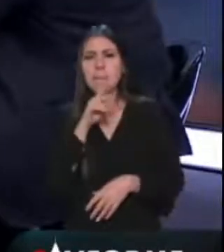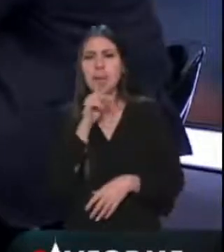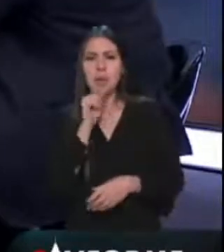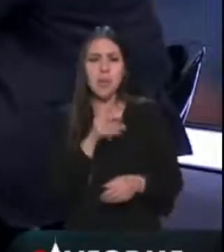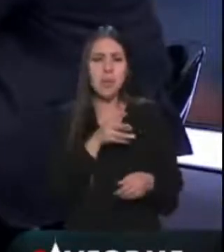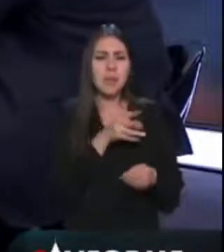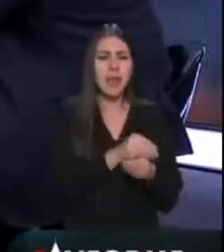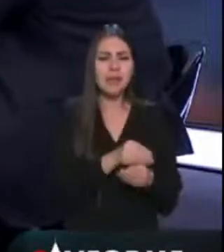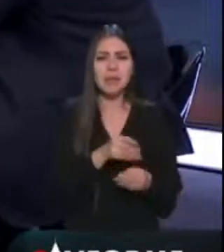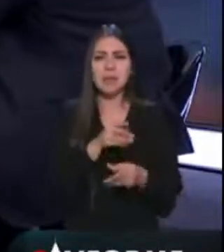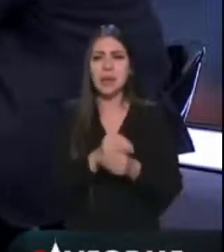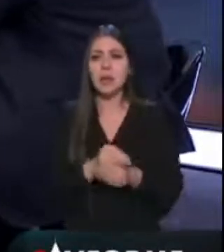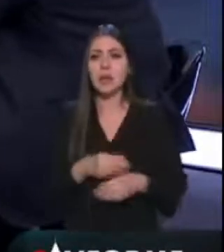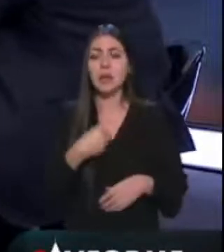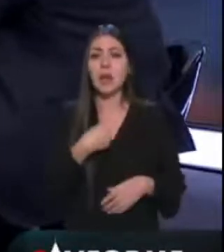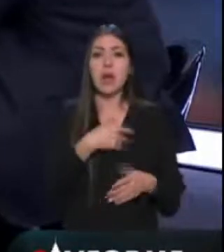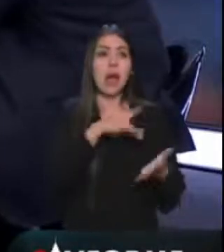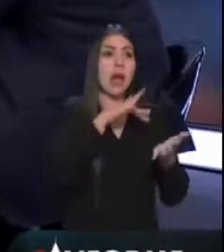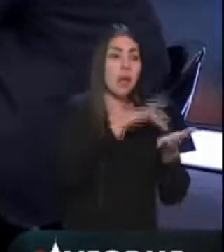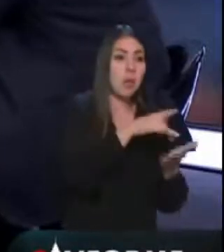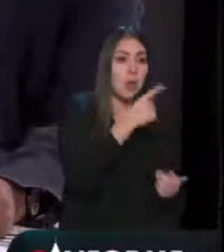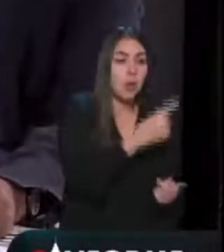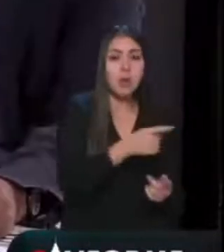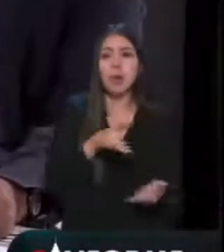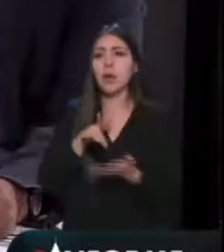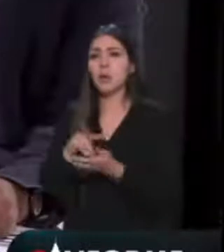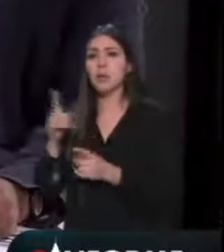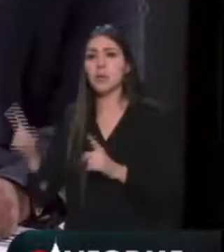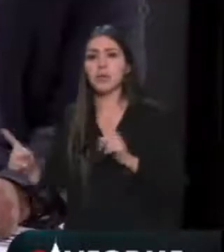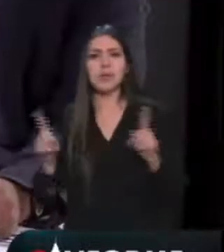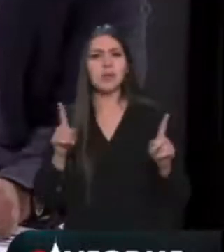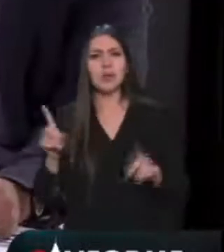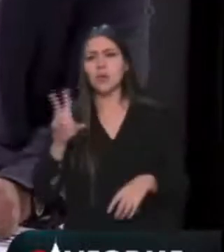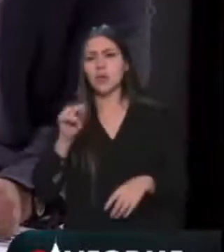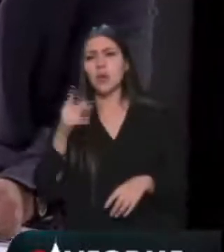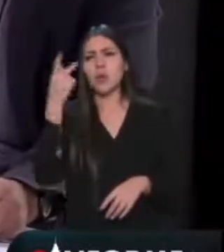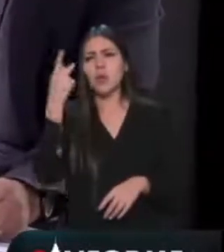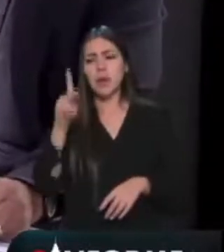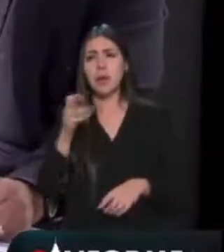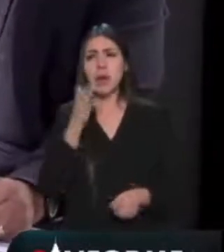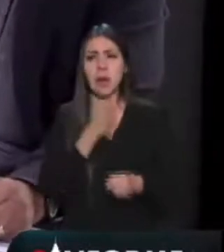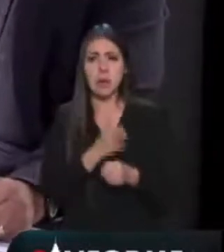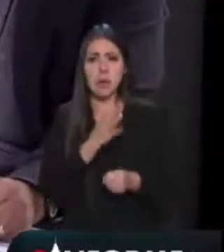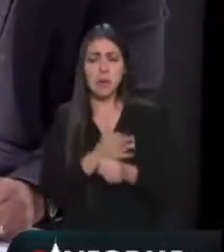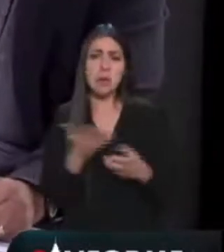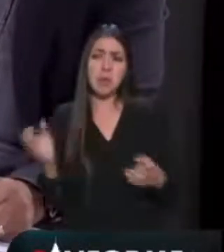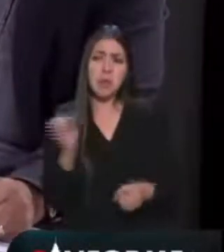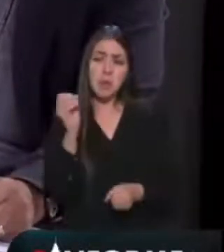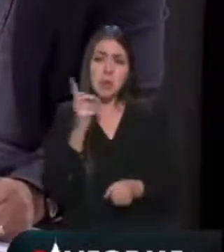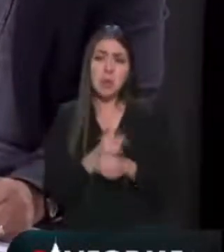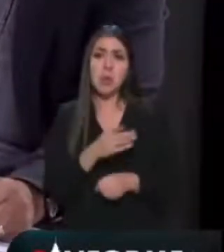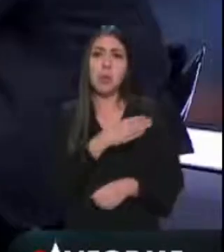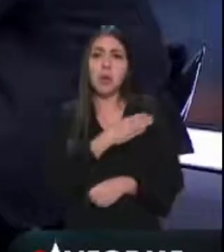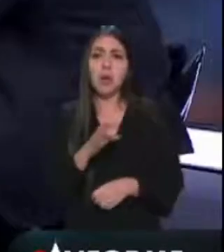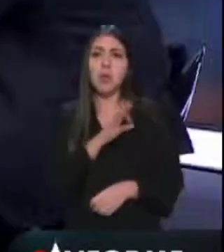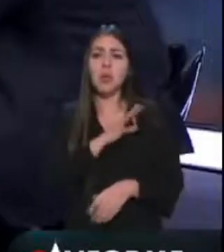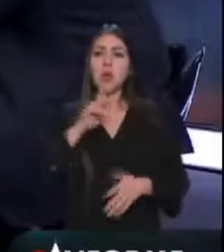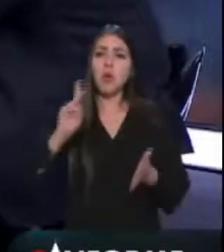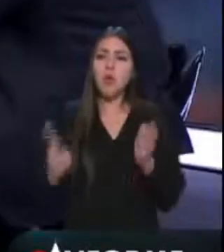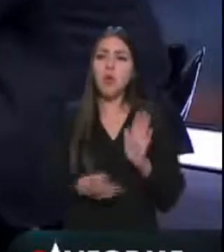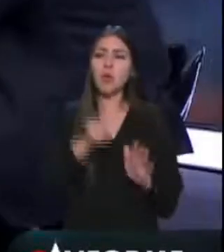estoy casado ni con uno ni con el otro modelo, pero sí a que ahorita hay una buena oportunidad para volver a discutir a